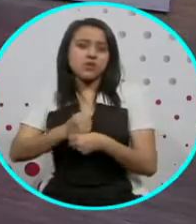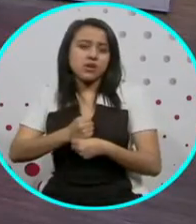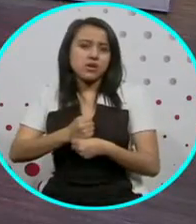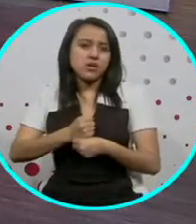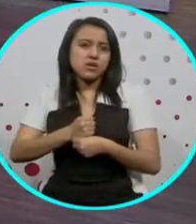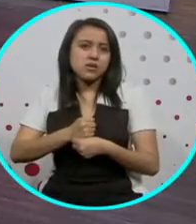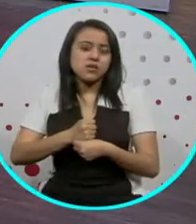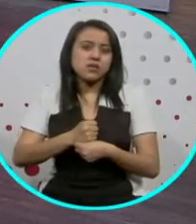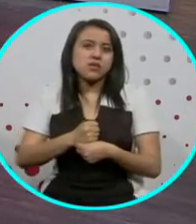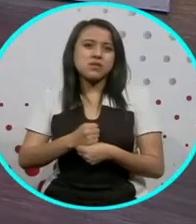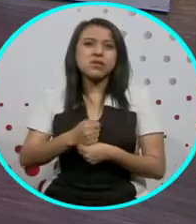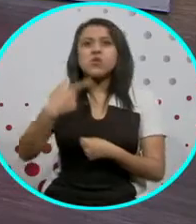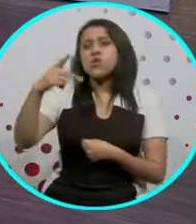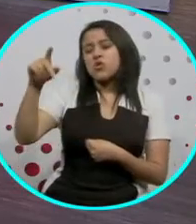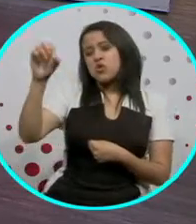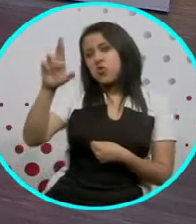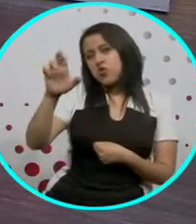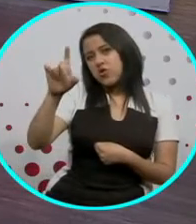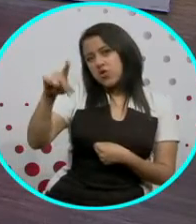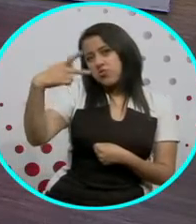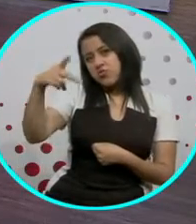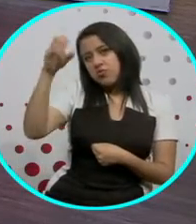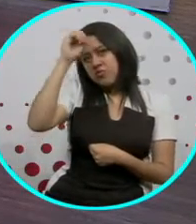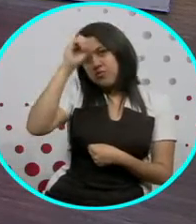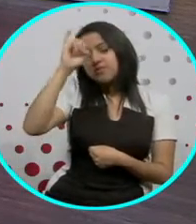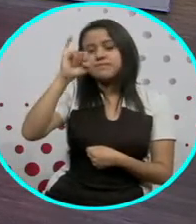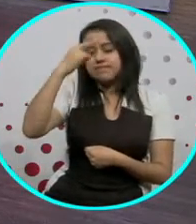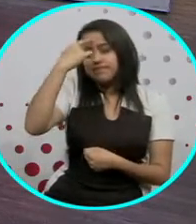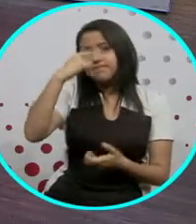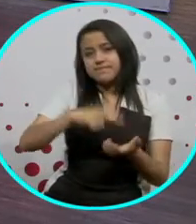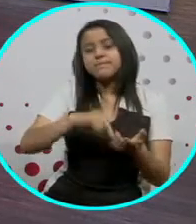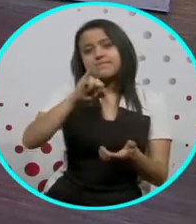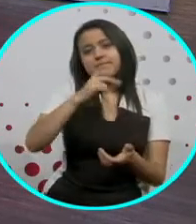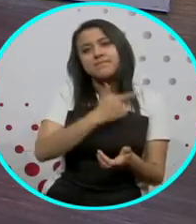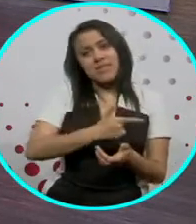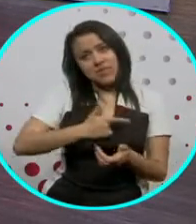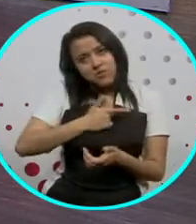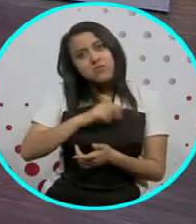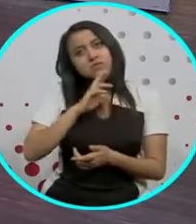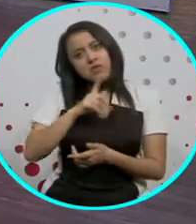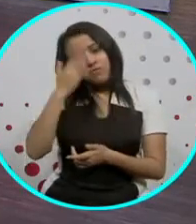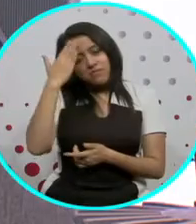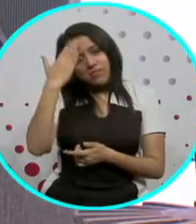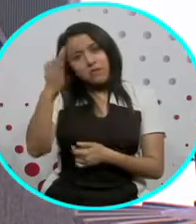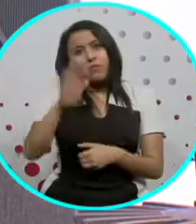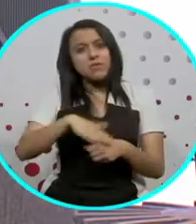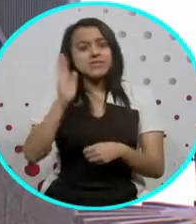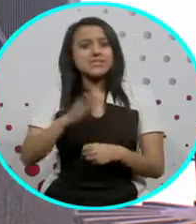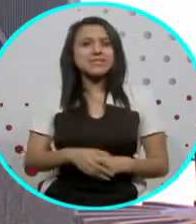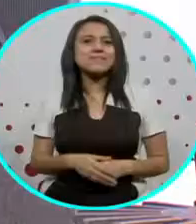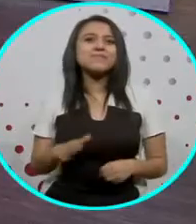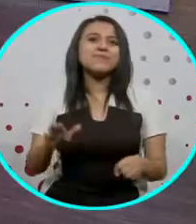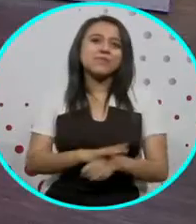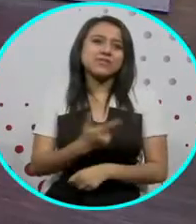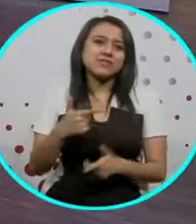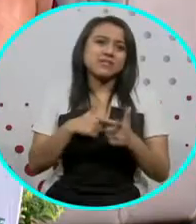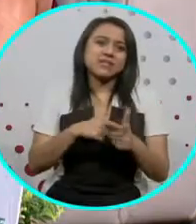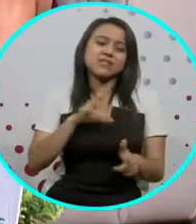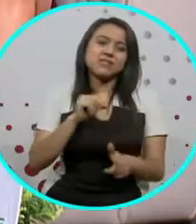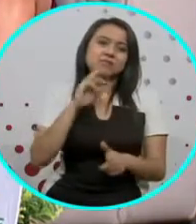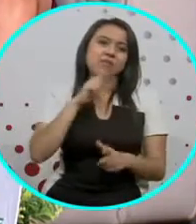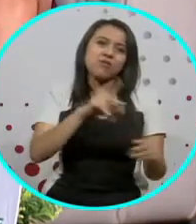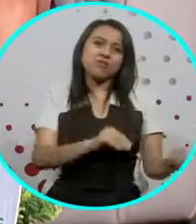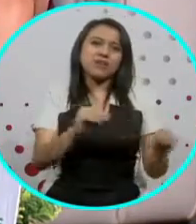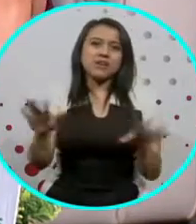¿eh? Tú, Rodrigo. Sí, se goza más de lo que se sufre. Por lo menos más tiempo. Por algo sí, estás ahí, ¿no? Sí. Si no, ya te verás